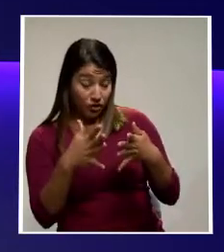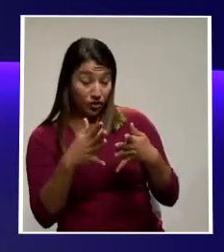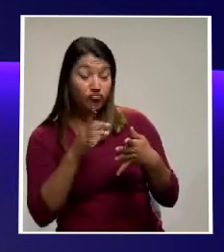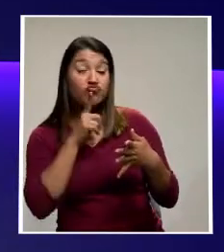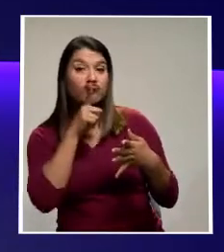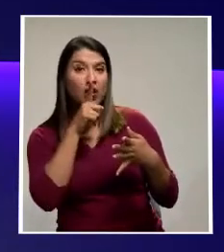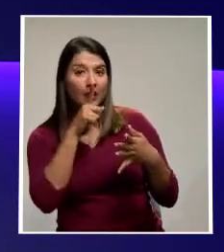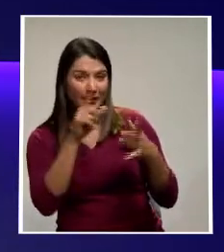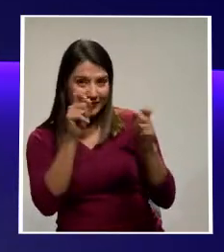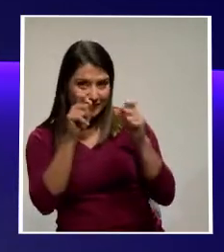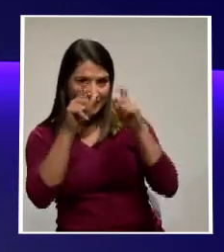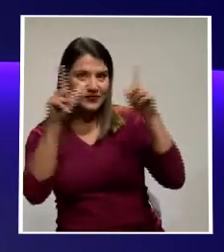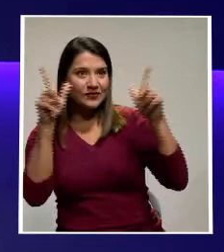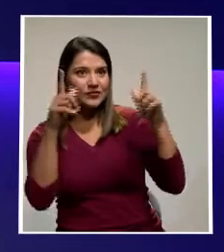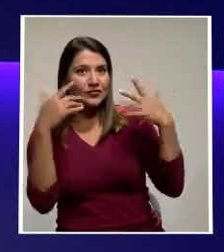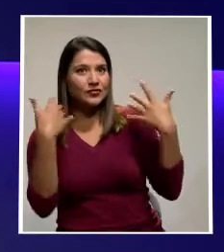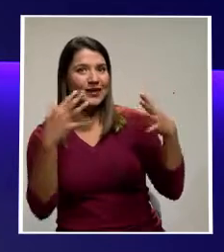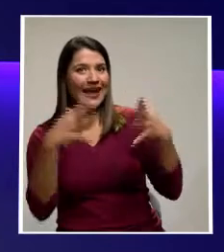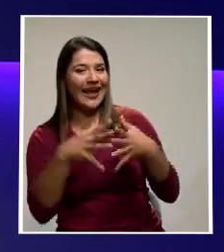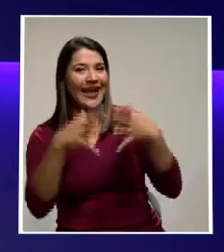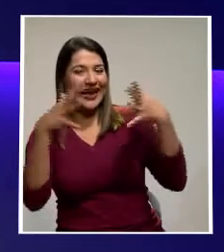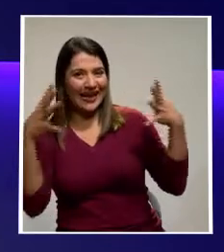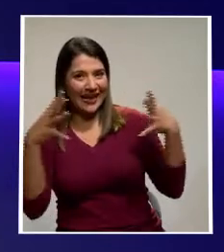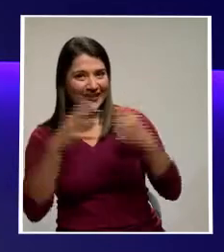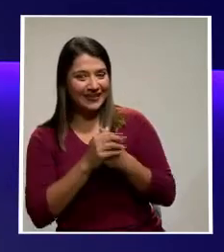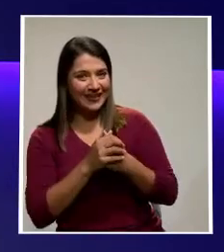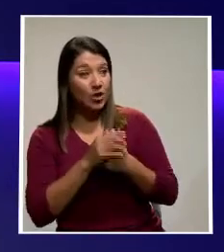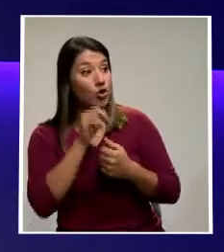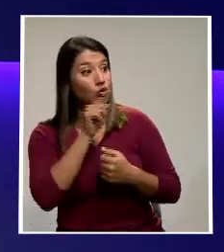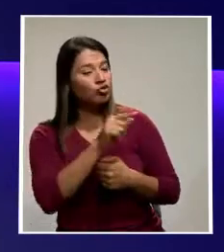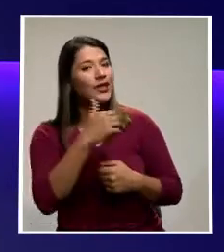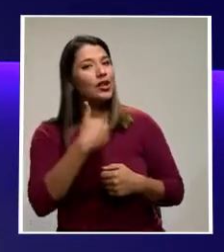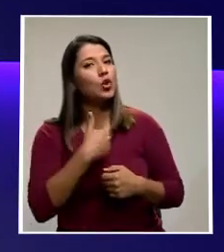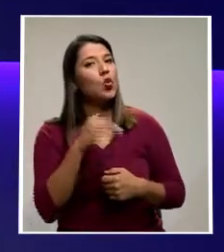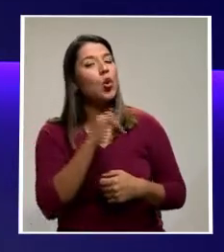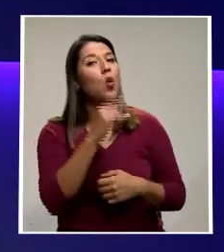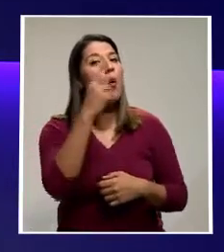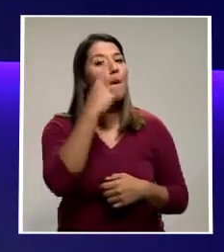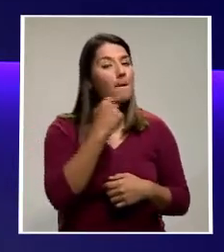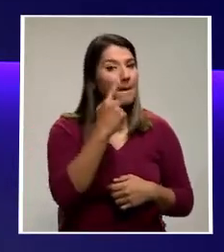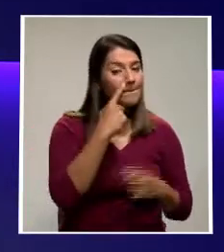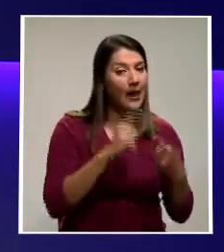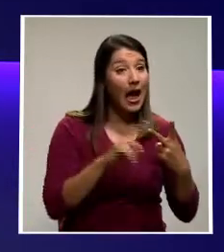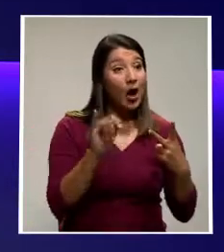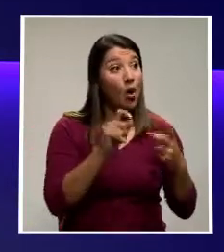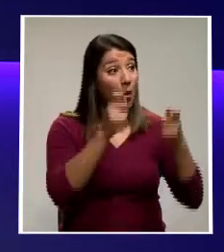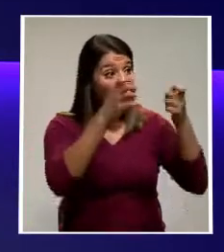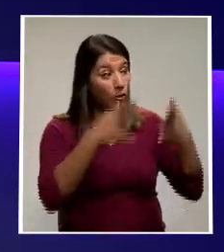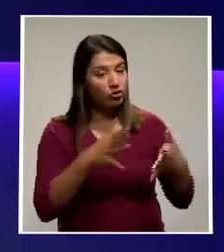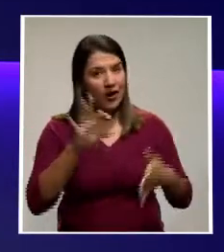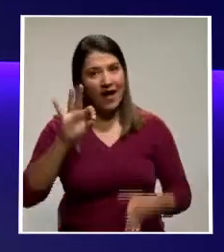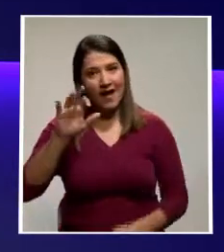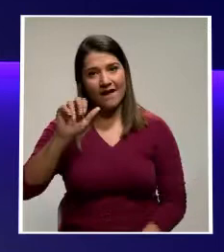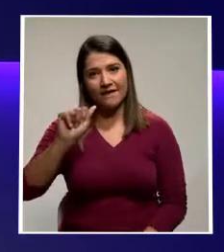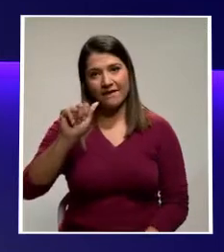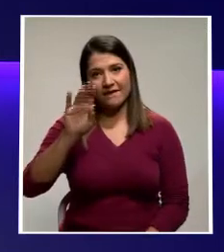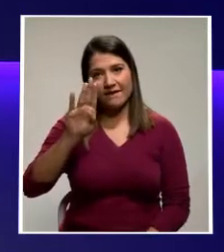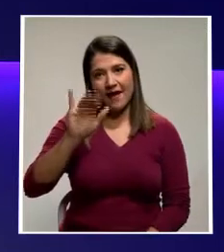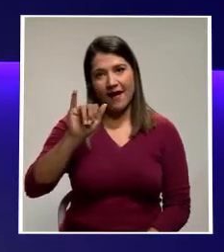impresionante, un privilegio gigante de tener como papá y como maestro a don Fabián Dobles.